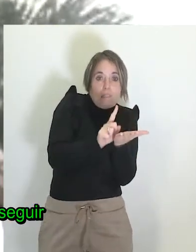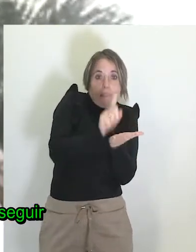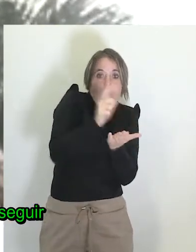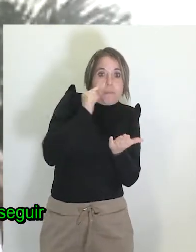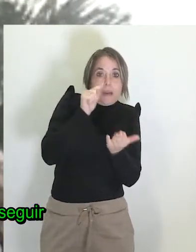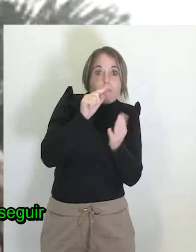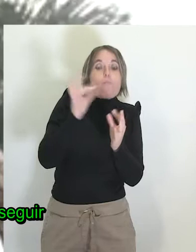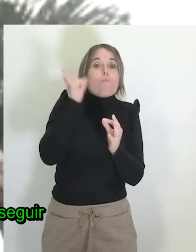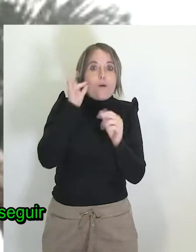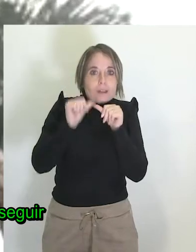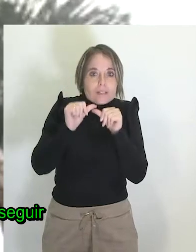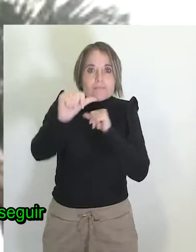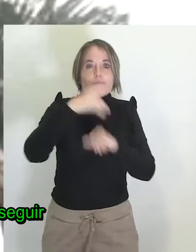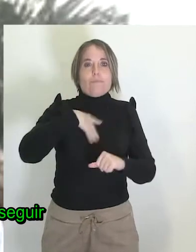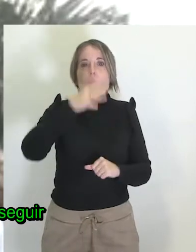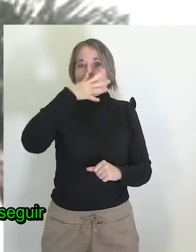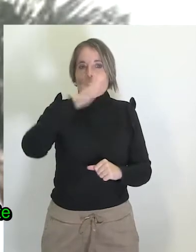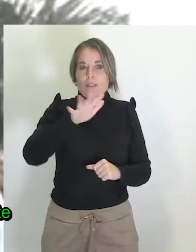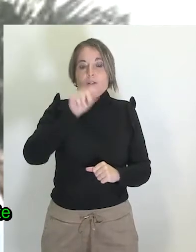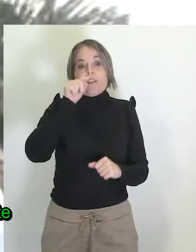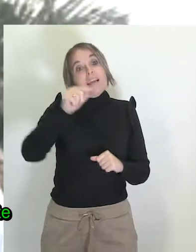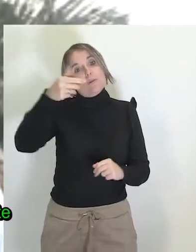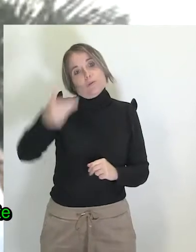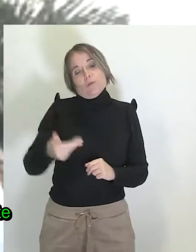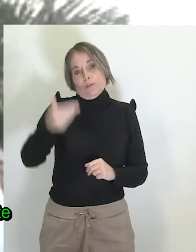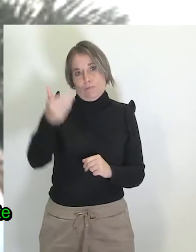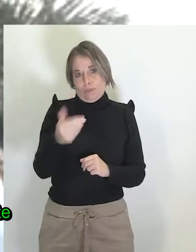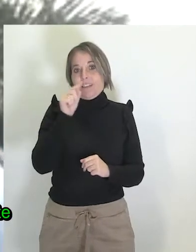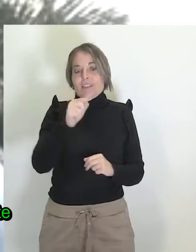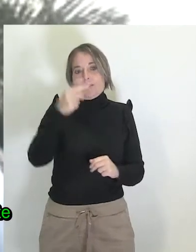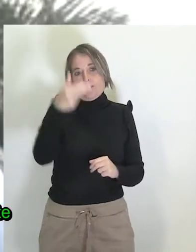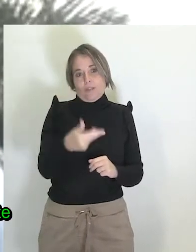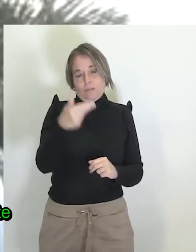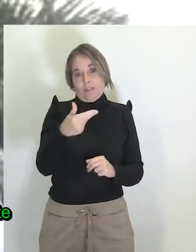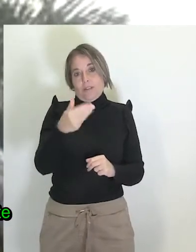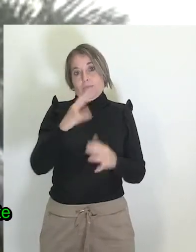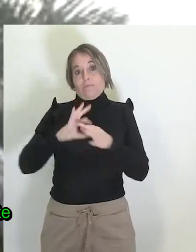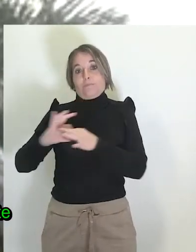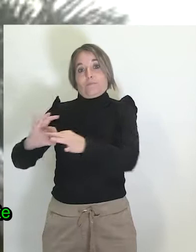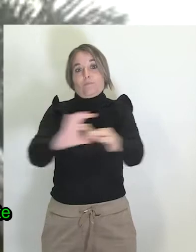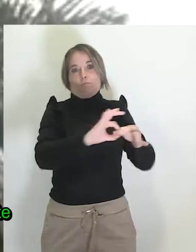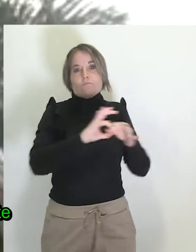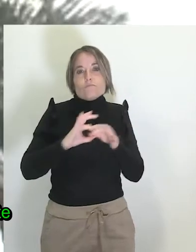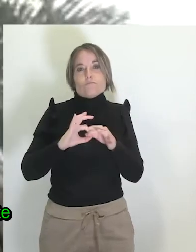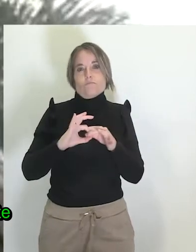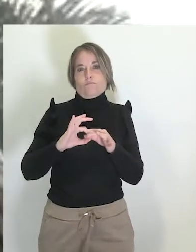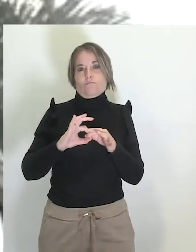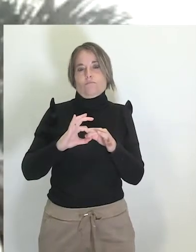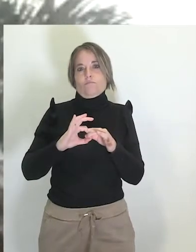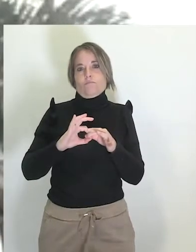para que otras mujeres puedan seguir haciendo esta denuncia. Entonces es muy importante que la sororidad